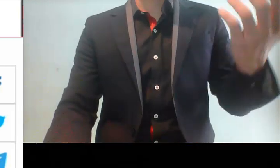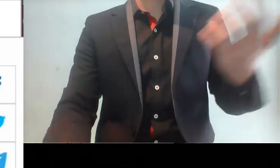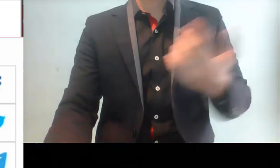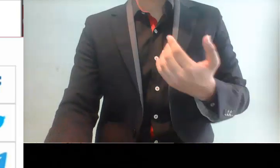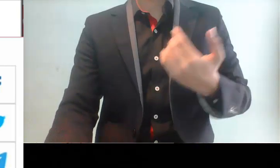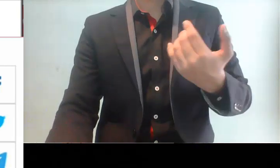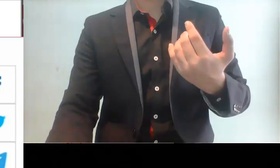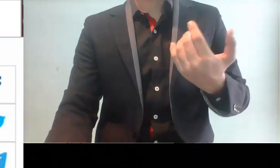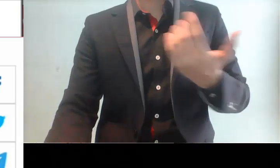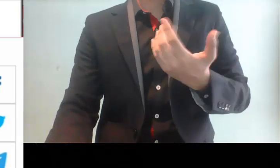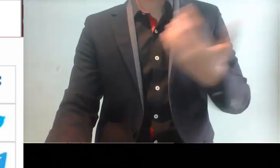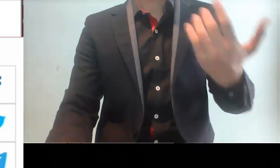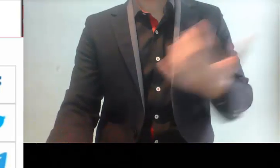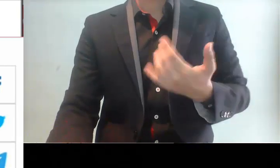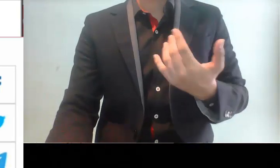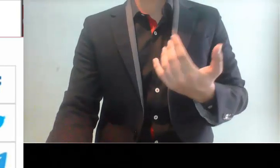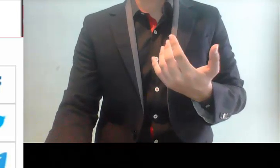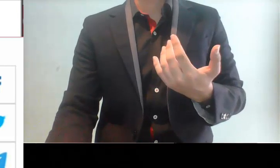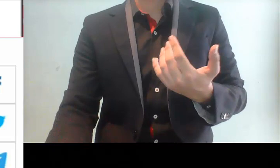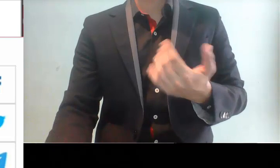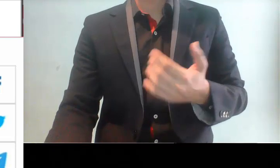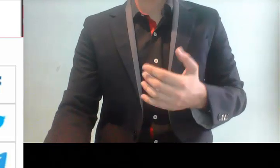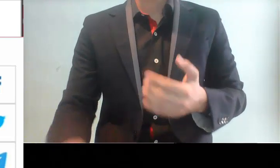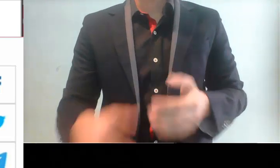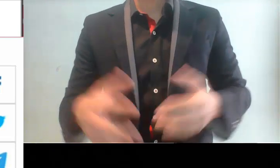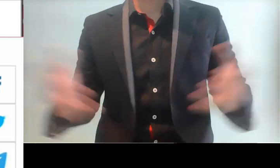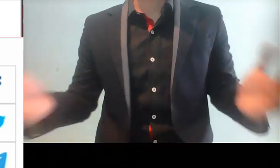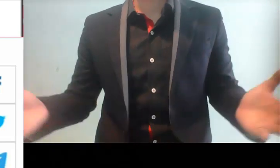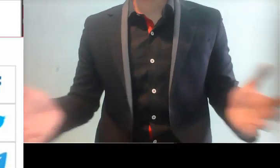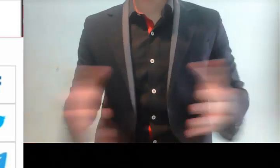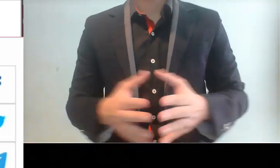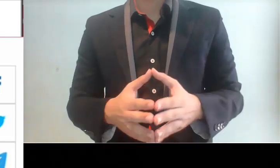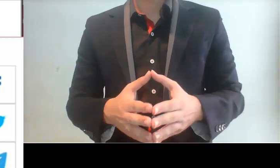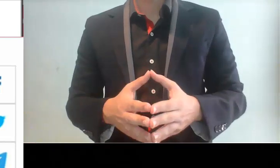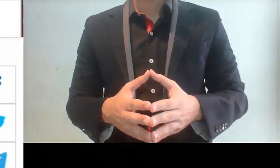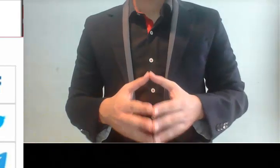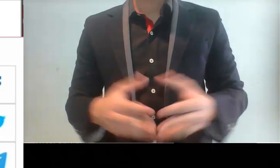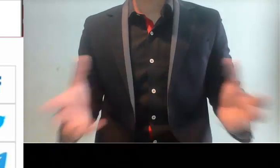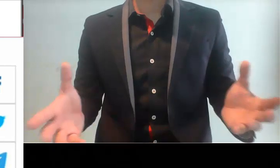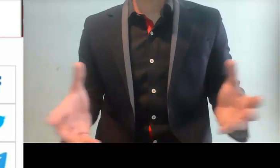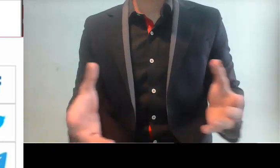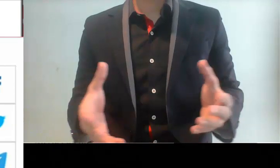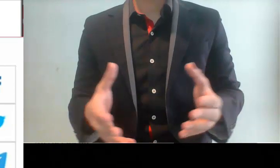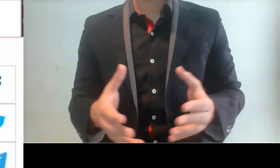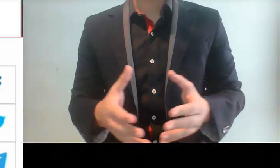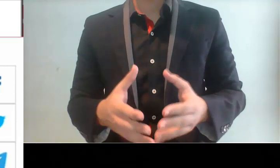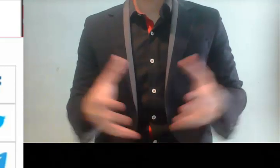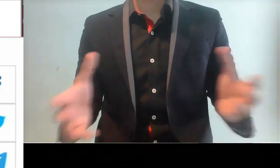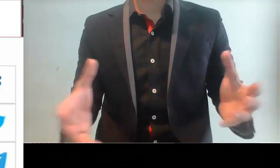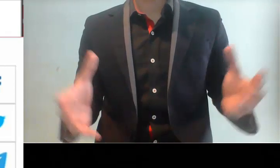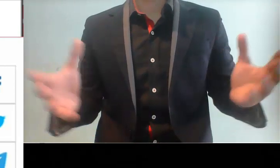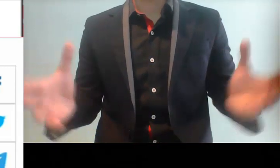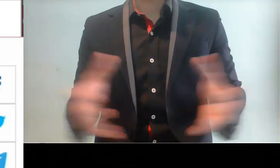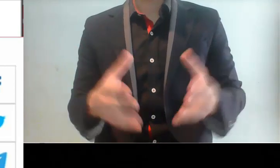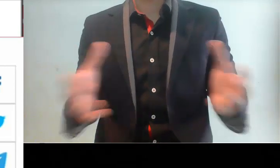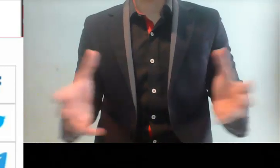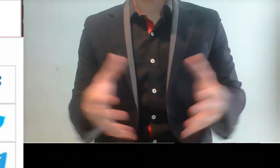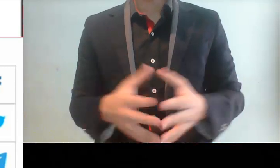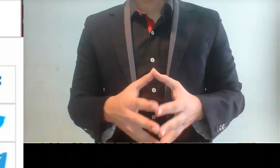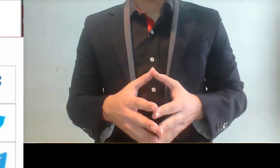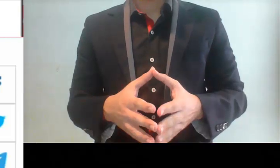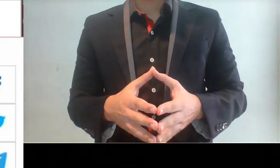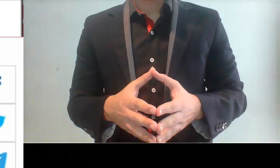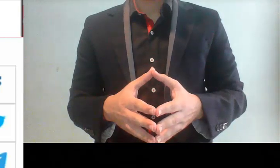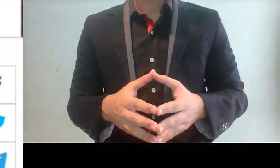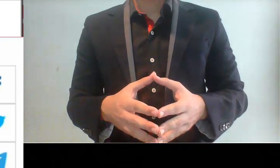candidato terminó remontando a otro, que no tenían absolutamente lógica que eso pudiera llegar a ocurrir, lo cual también es preocupante. Además